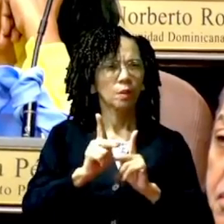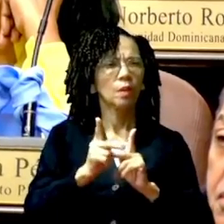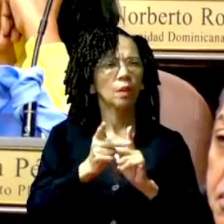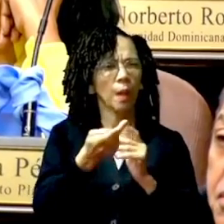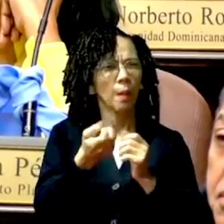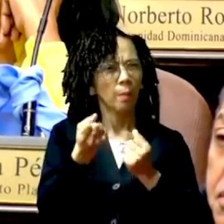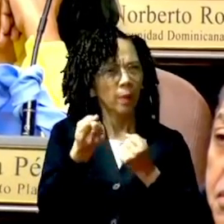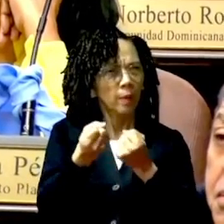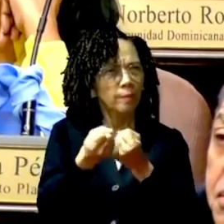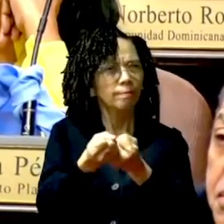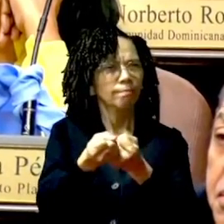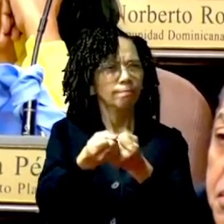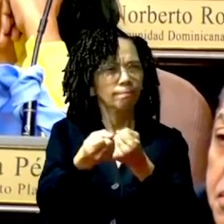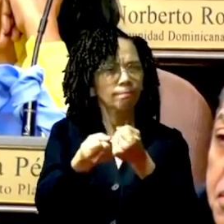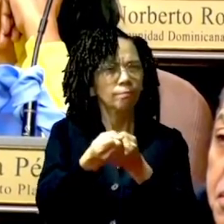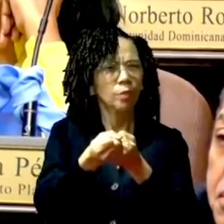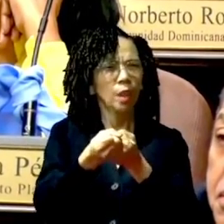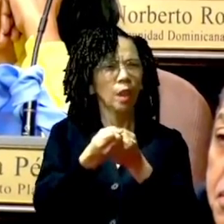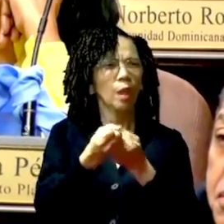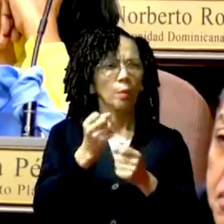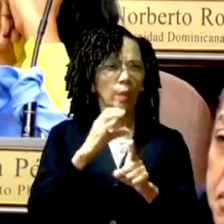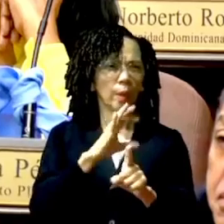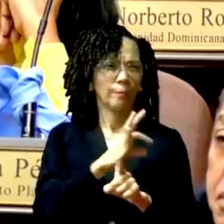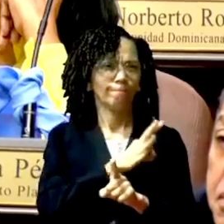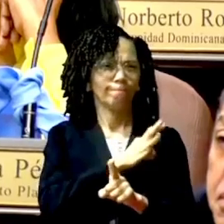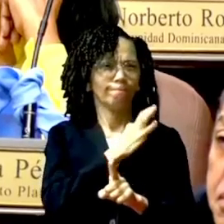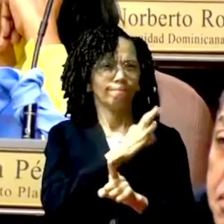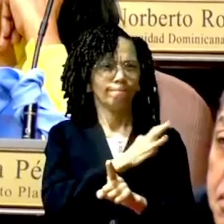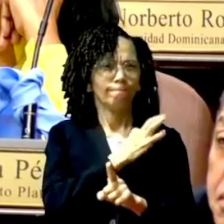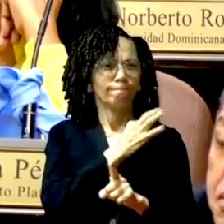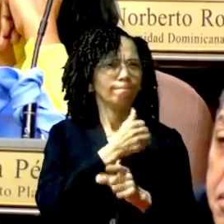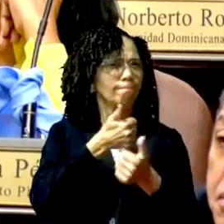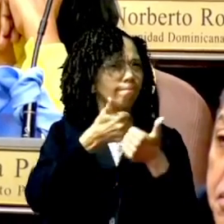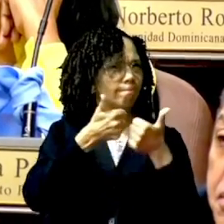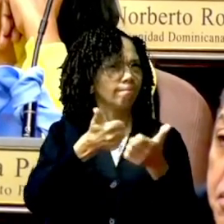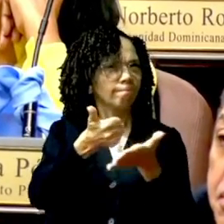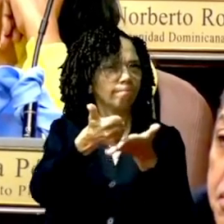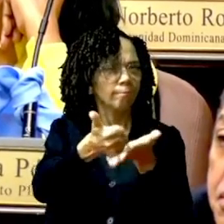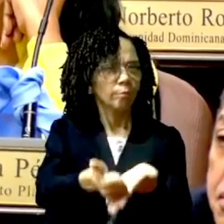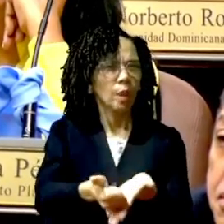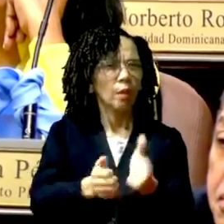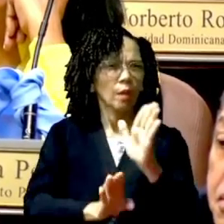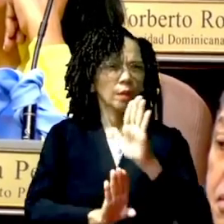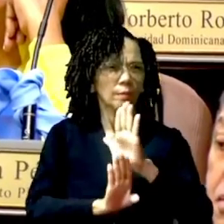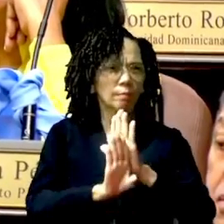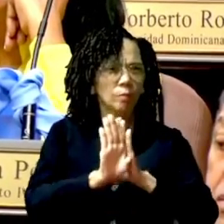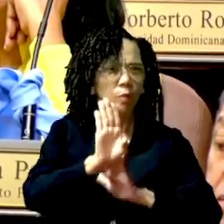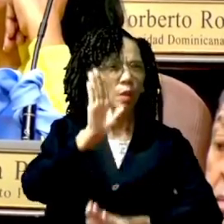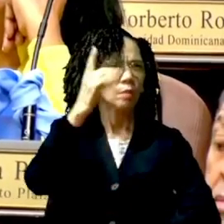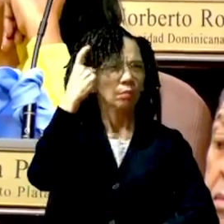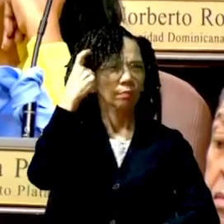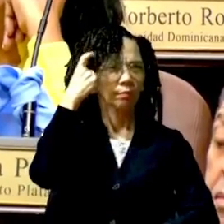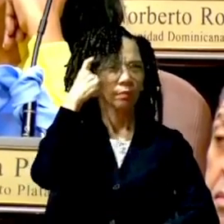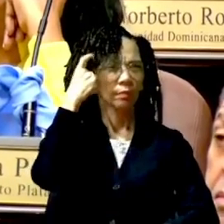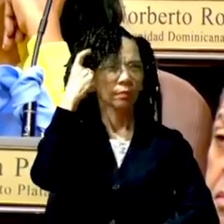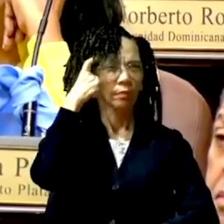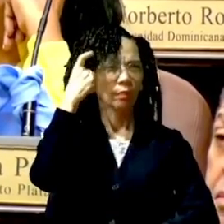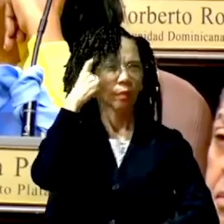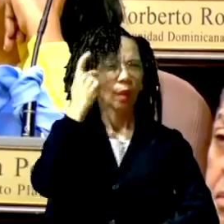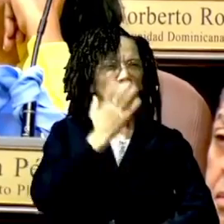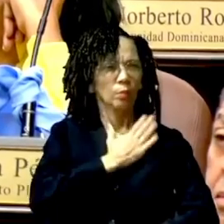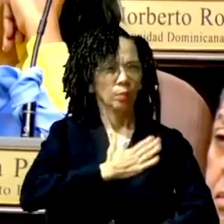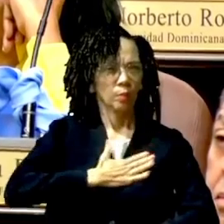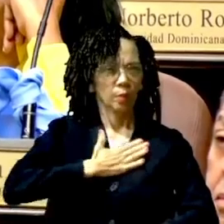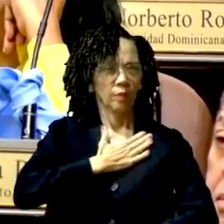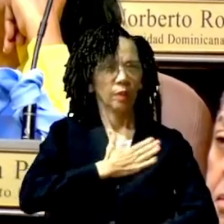beneficio de la salud mental de la ciudadanía. Es bueno resaltar que desde este